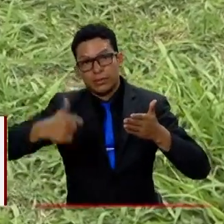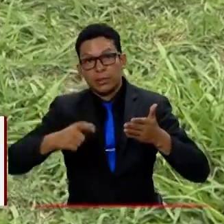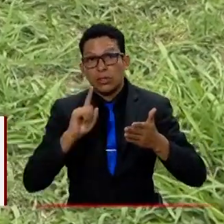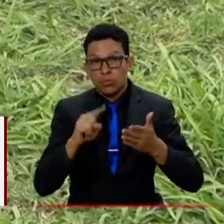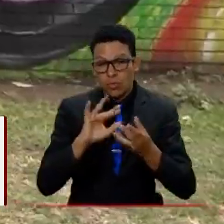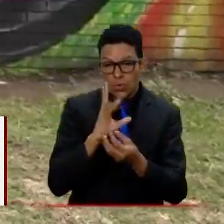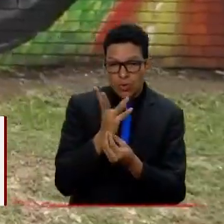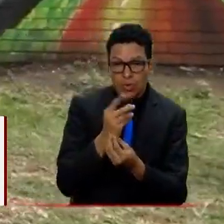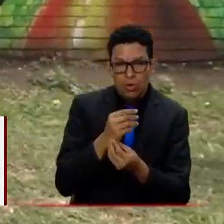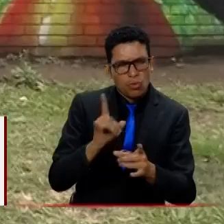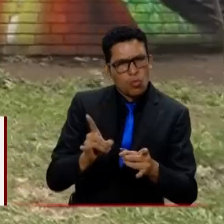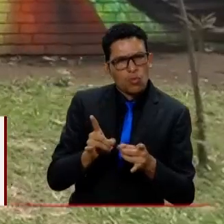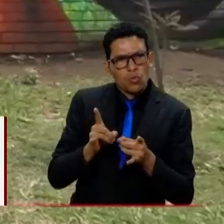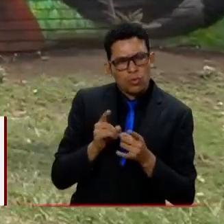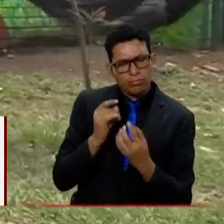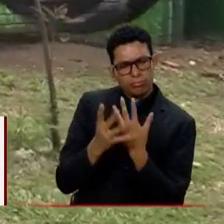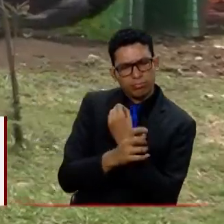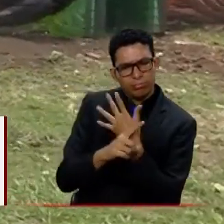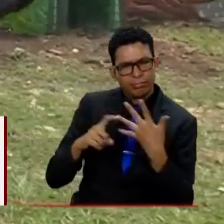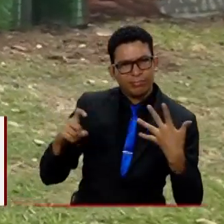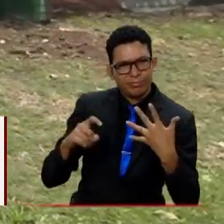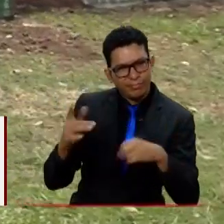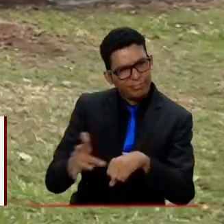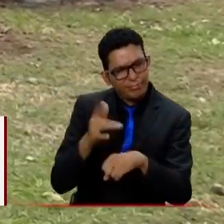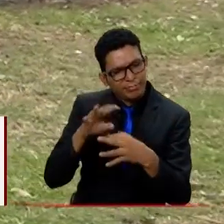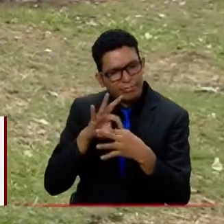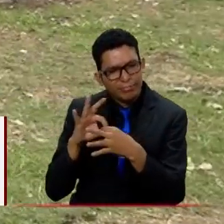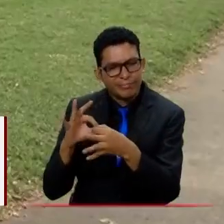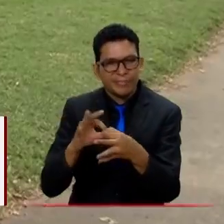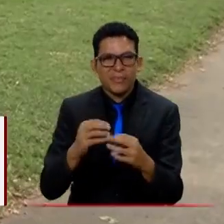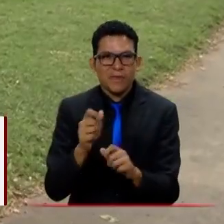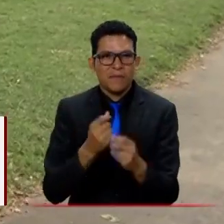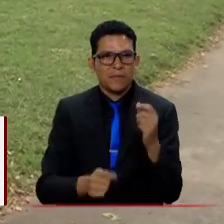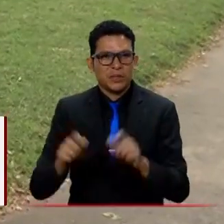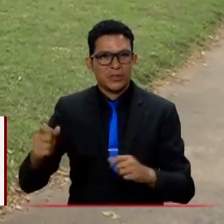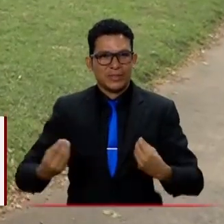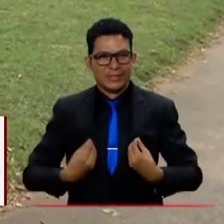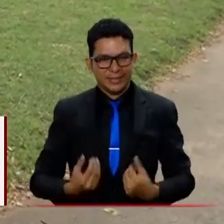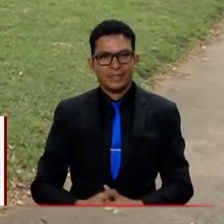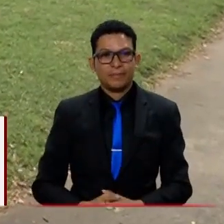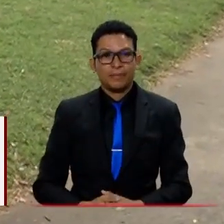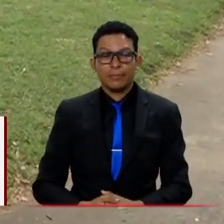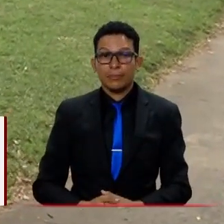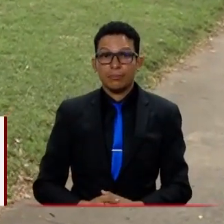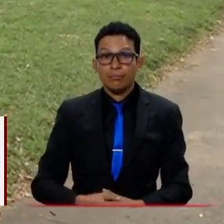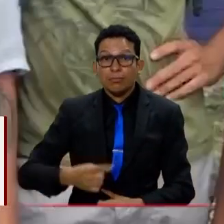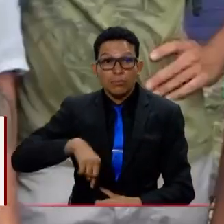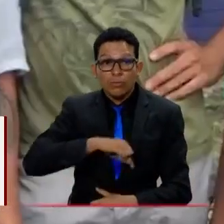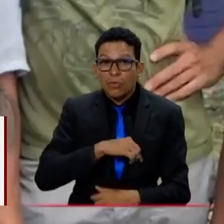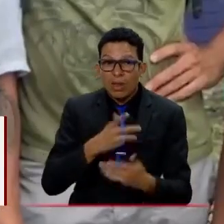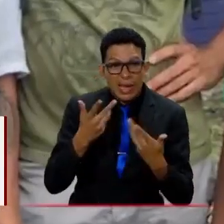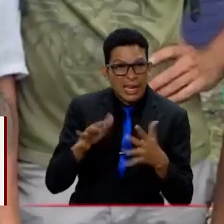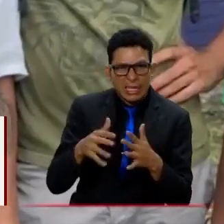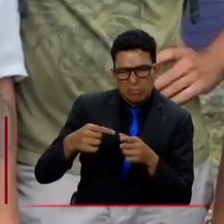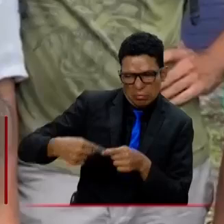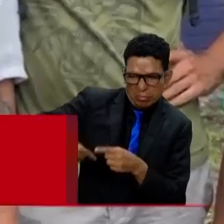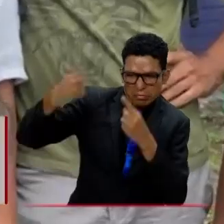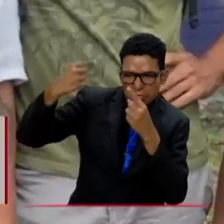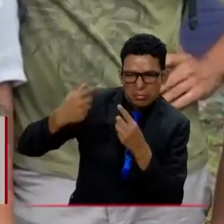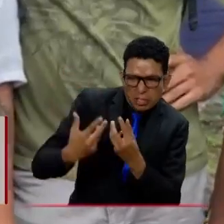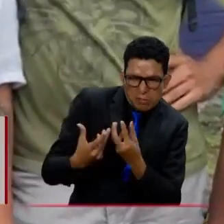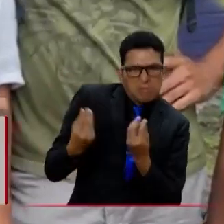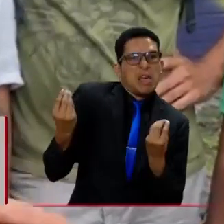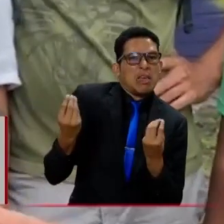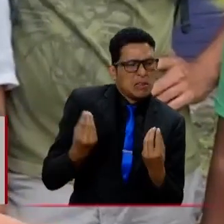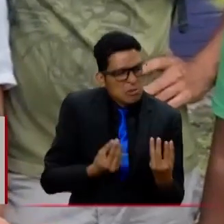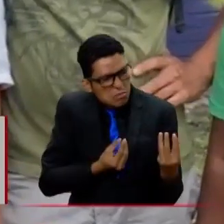del arte y la inspiración en la biodiversidad se promueva la unidad de los habitantes. No queremos más divisiones, no queremos